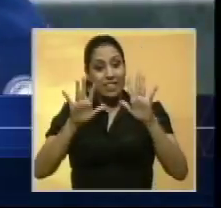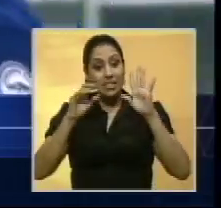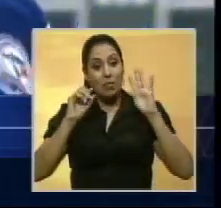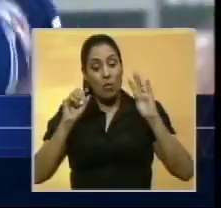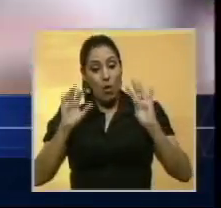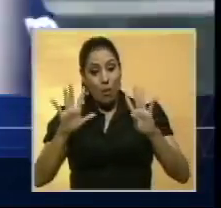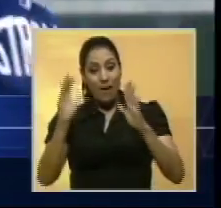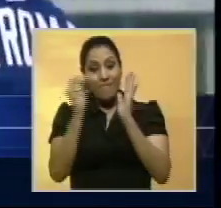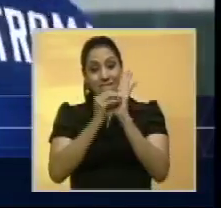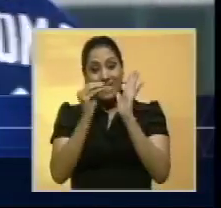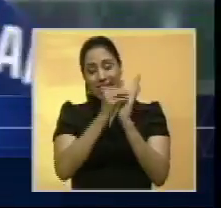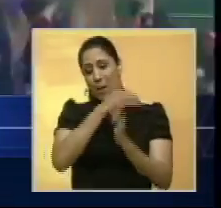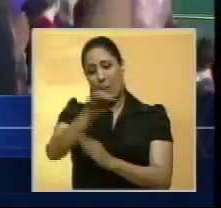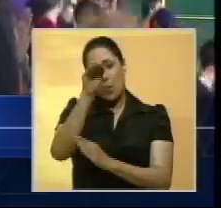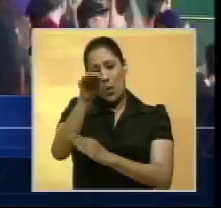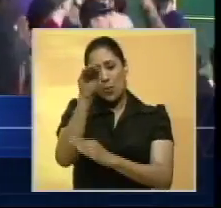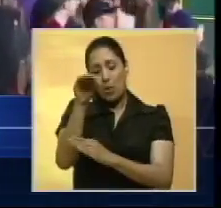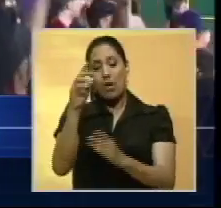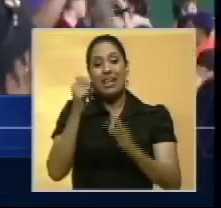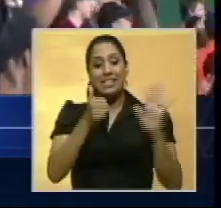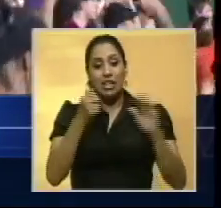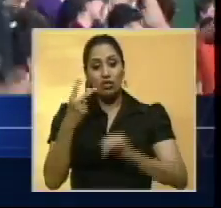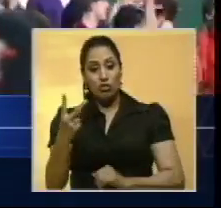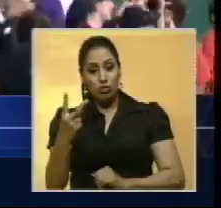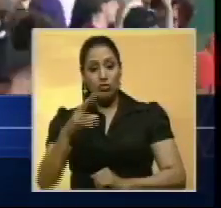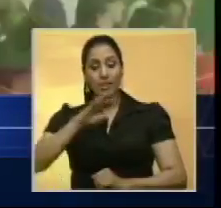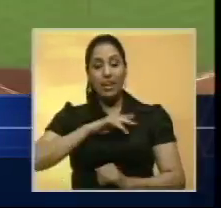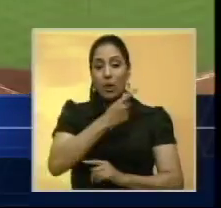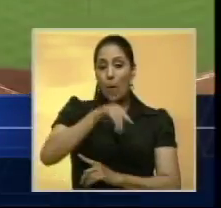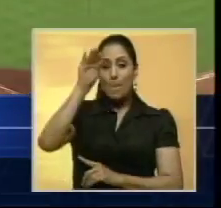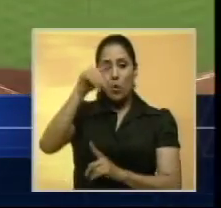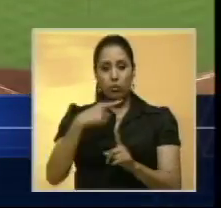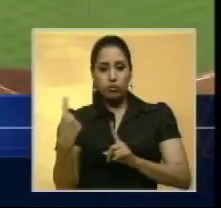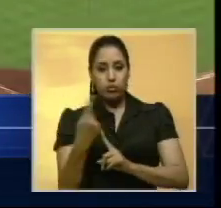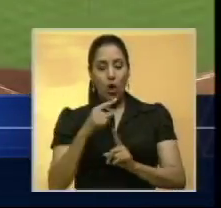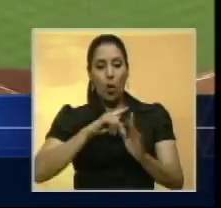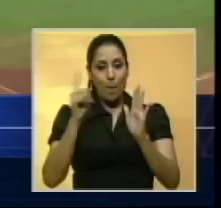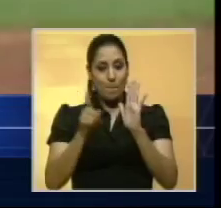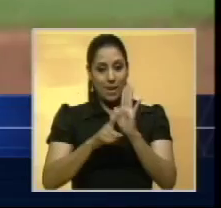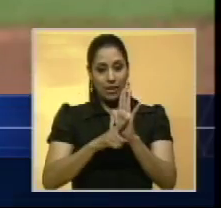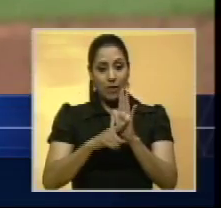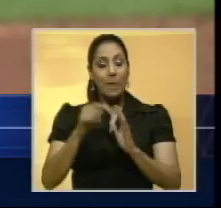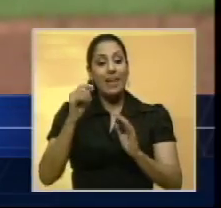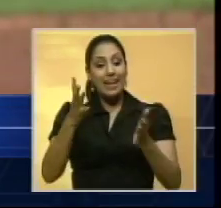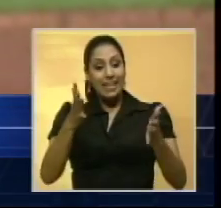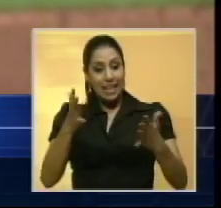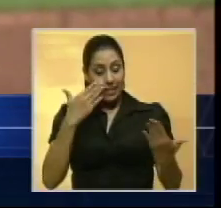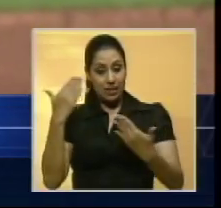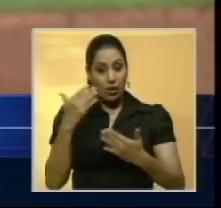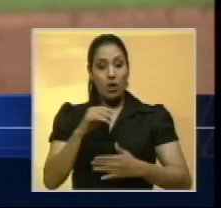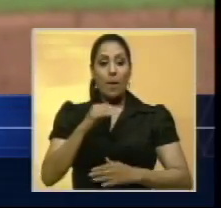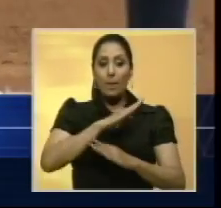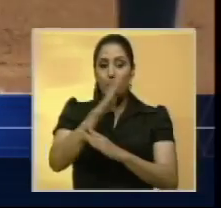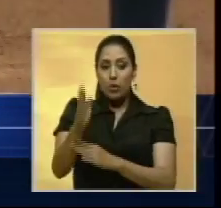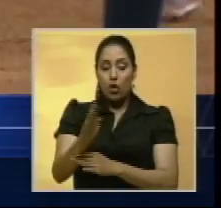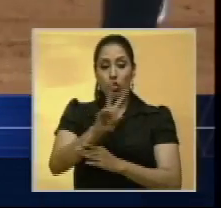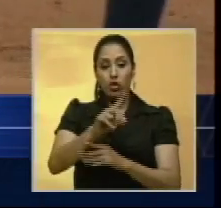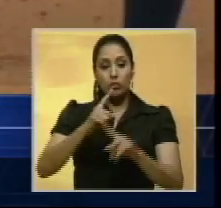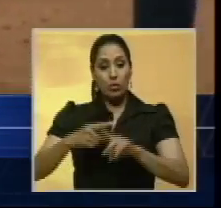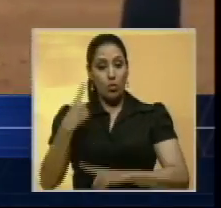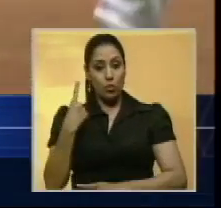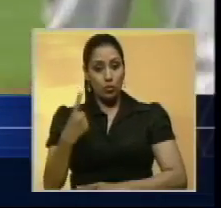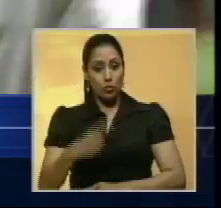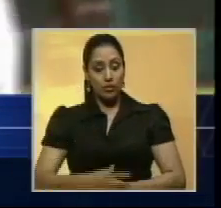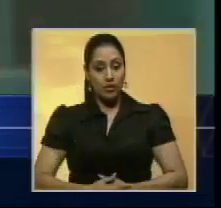19º de la campaña para el aragüeño que se fue de 6-2 con jonrón, remolcada y anotada en el triunfo de Houston sobre Toronto,